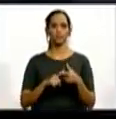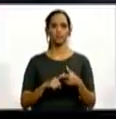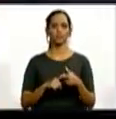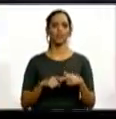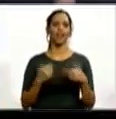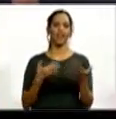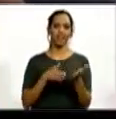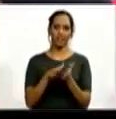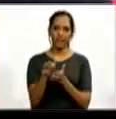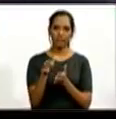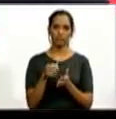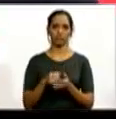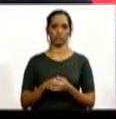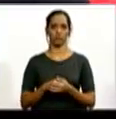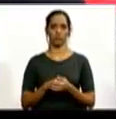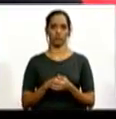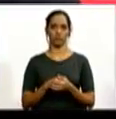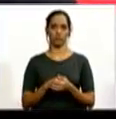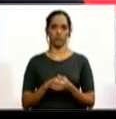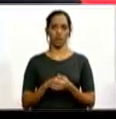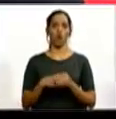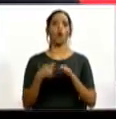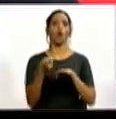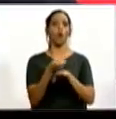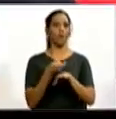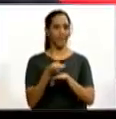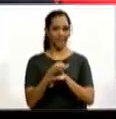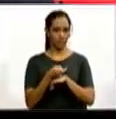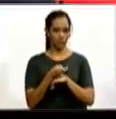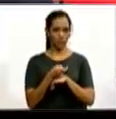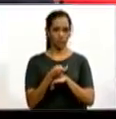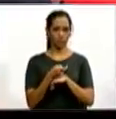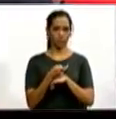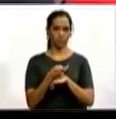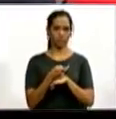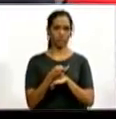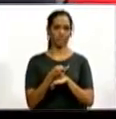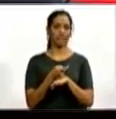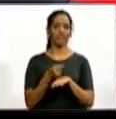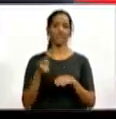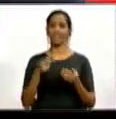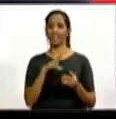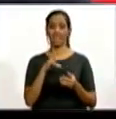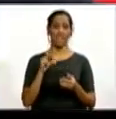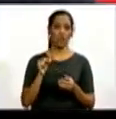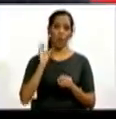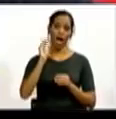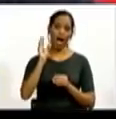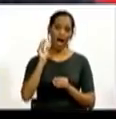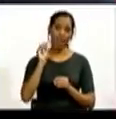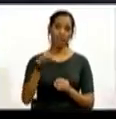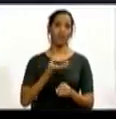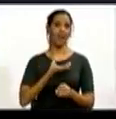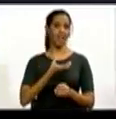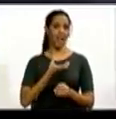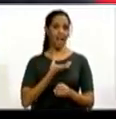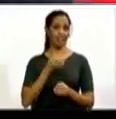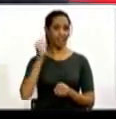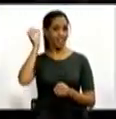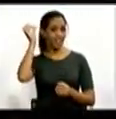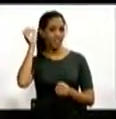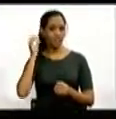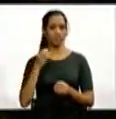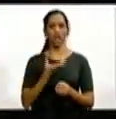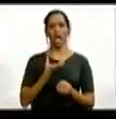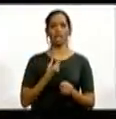va eso? Gobernación que no le jala las orejas al alcalde y el alcalde que no quiere hacer